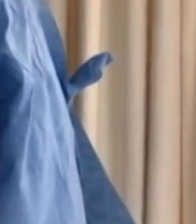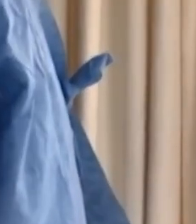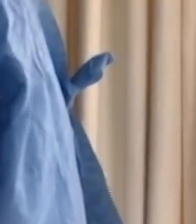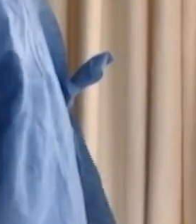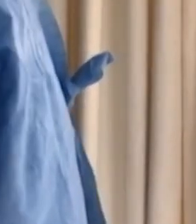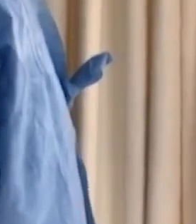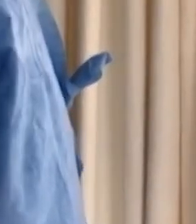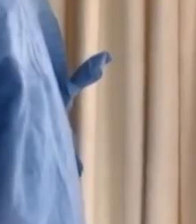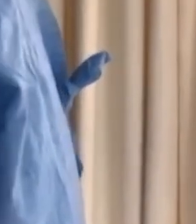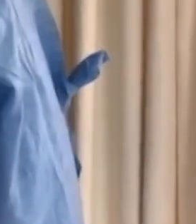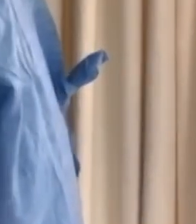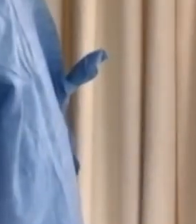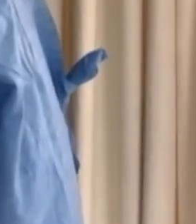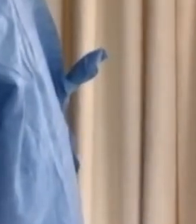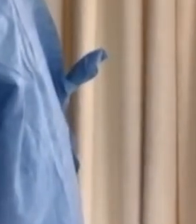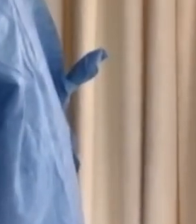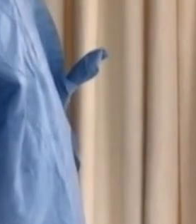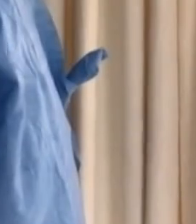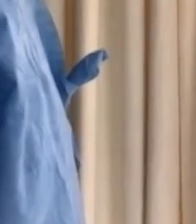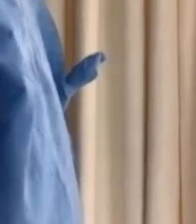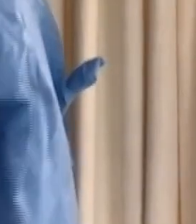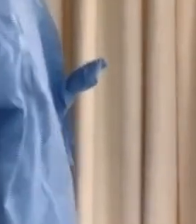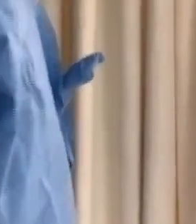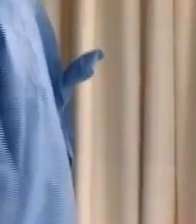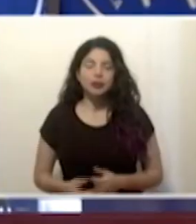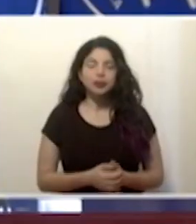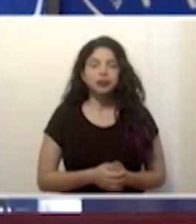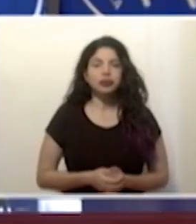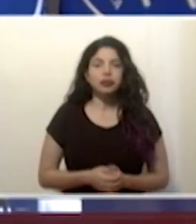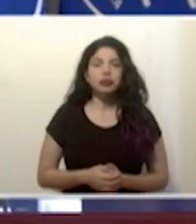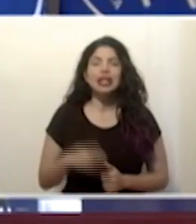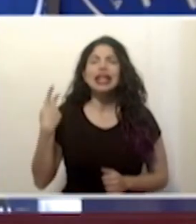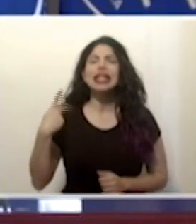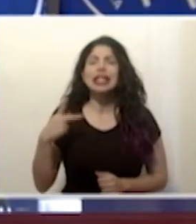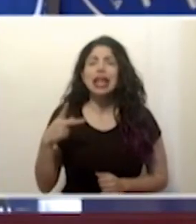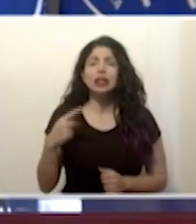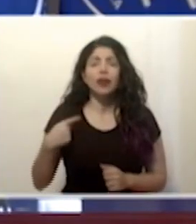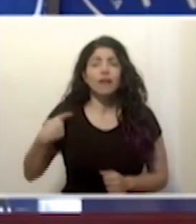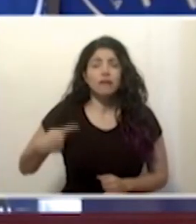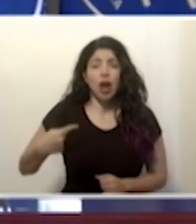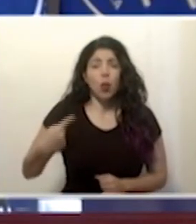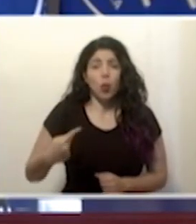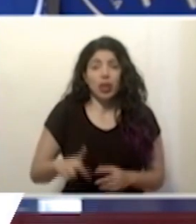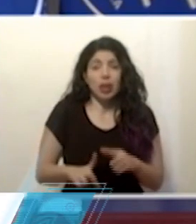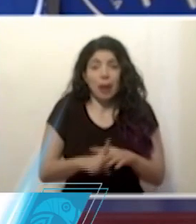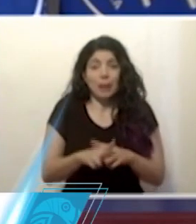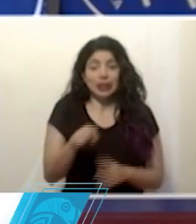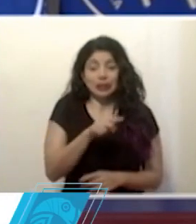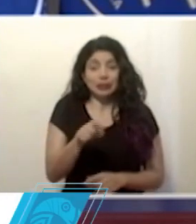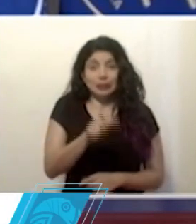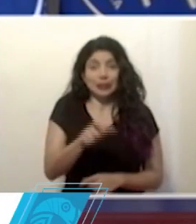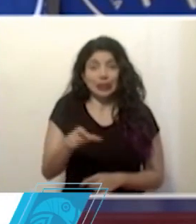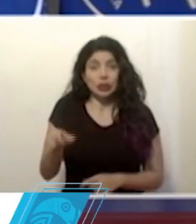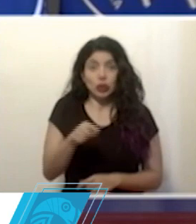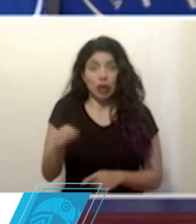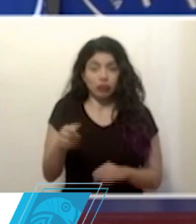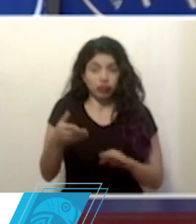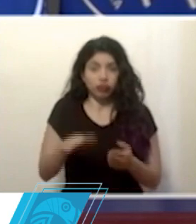edades entre los 26 y 84 años perdieron la vida. Los factores de riesgo más comunes que presentaban estas